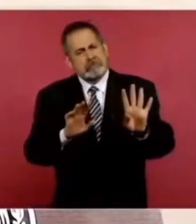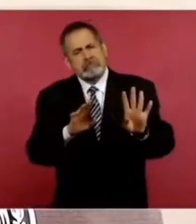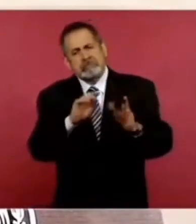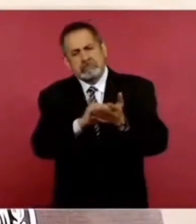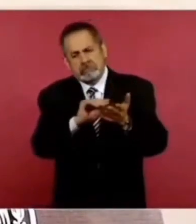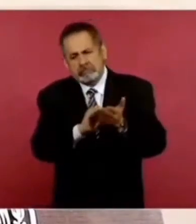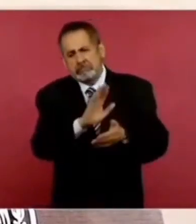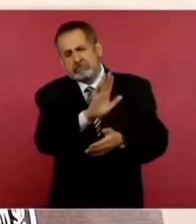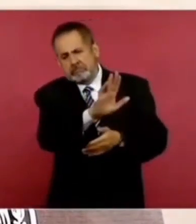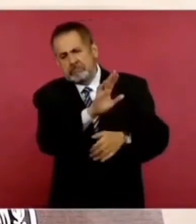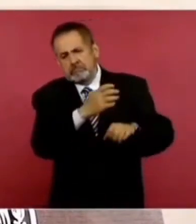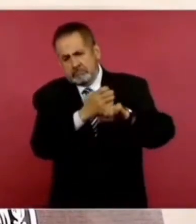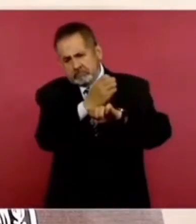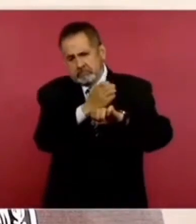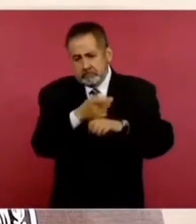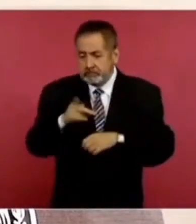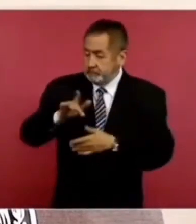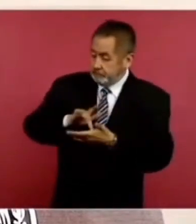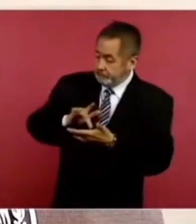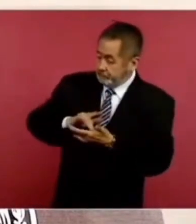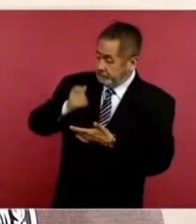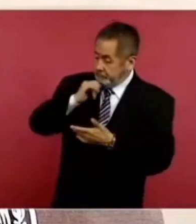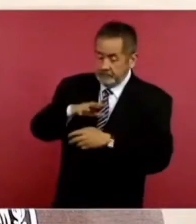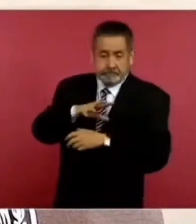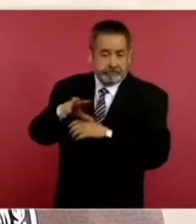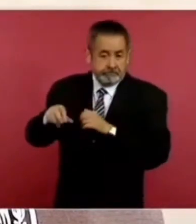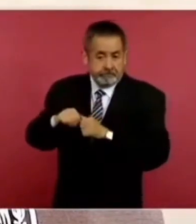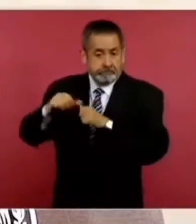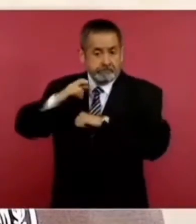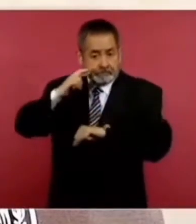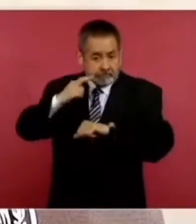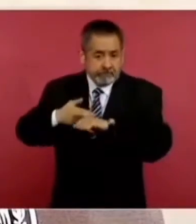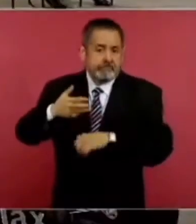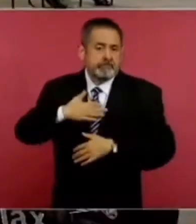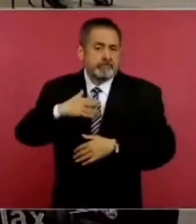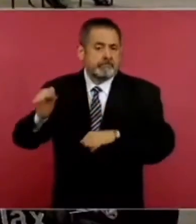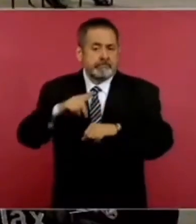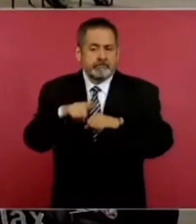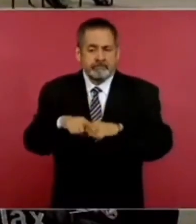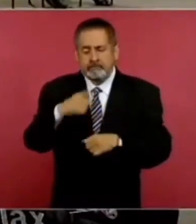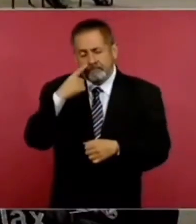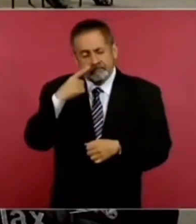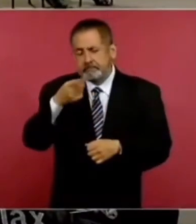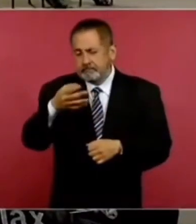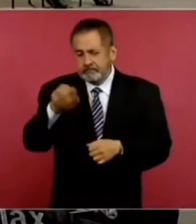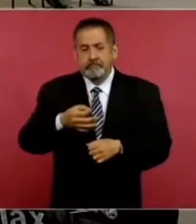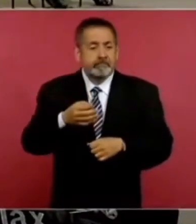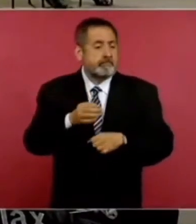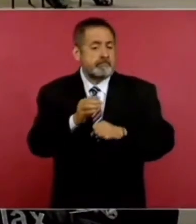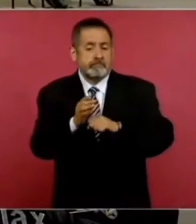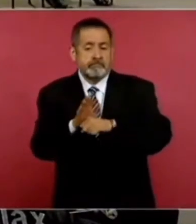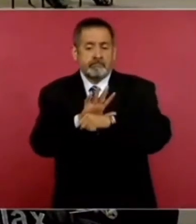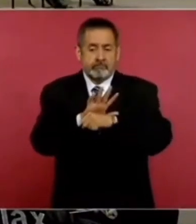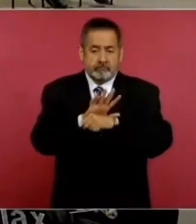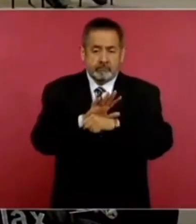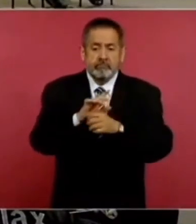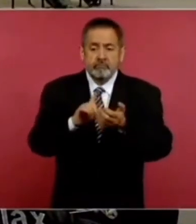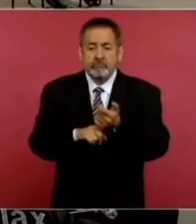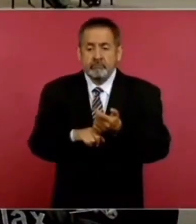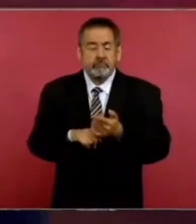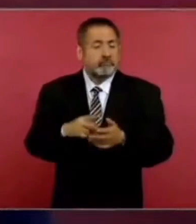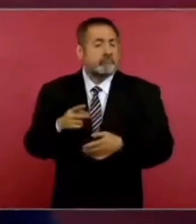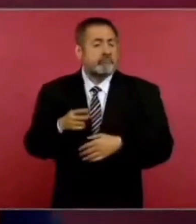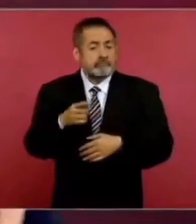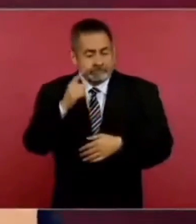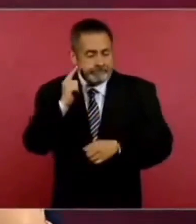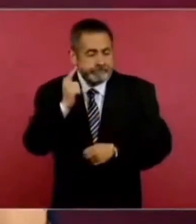enorme, pero sí creemos, y además está demostrado después de la pandemia, que tener soberanía sobre